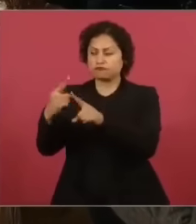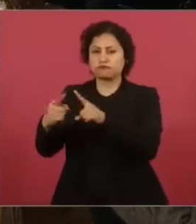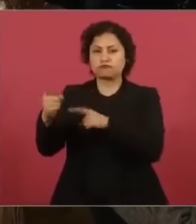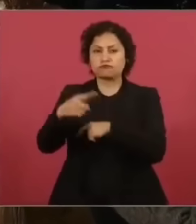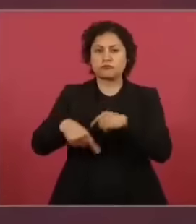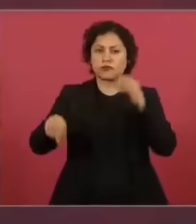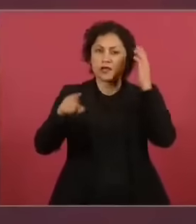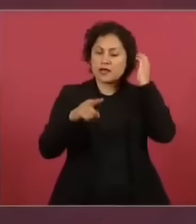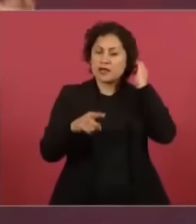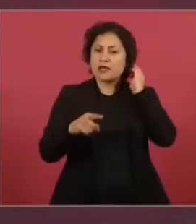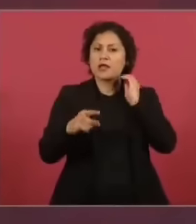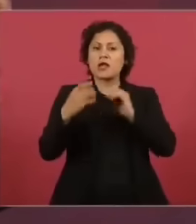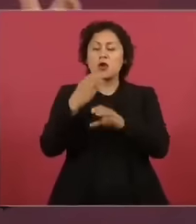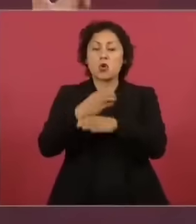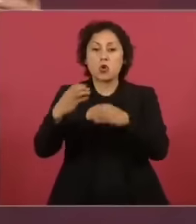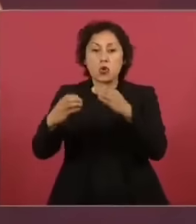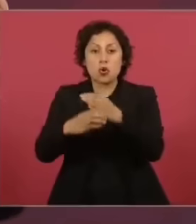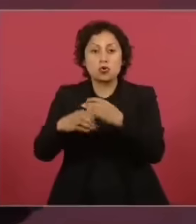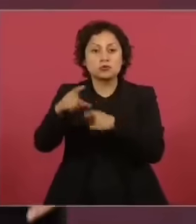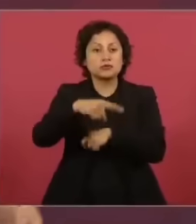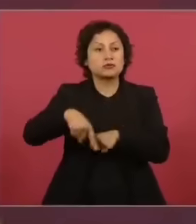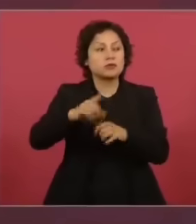antidemocráticos que